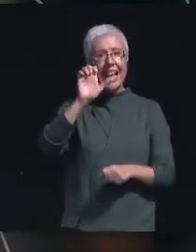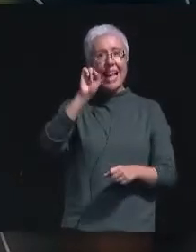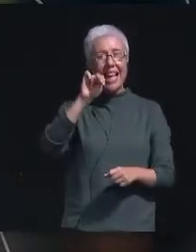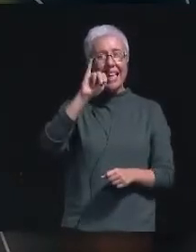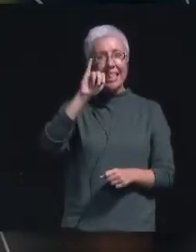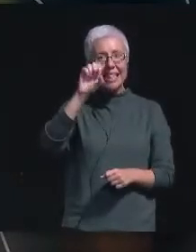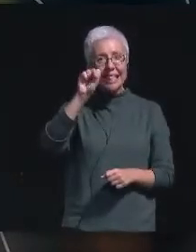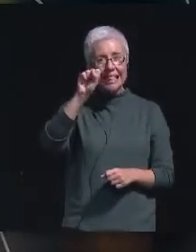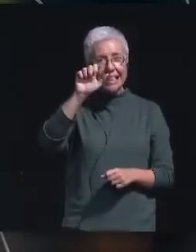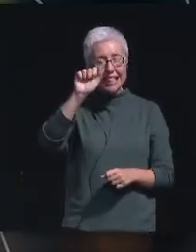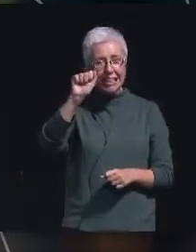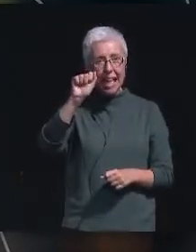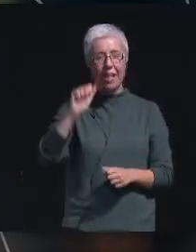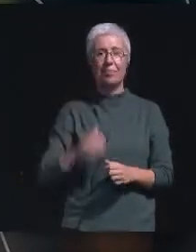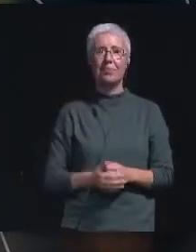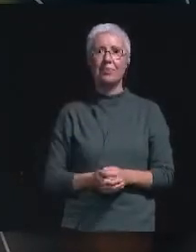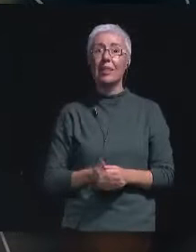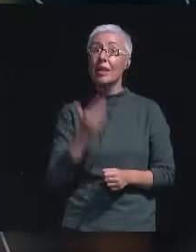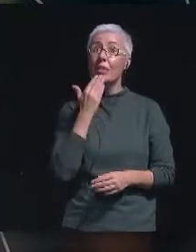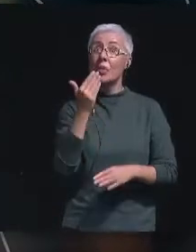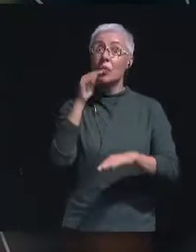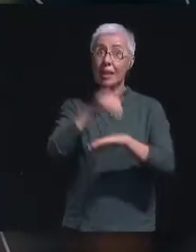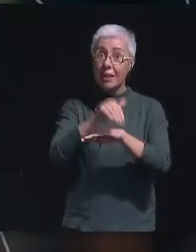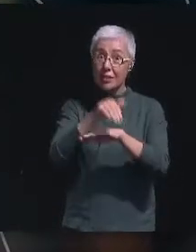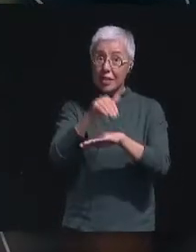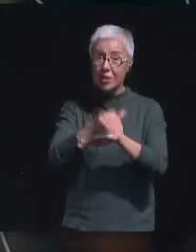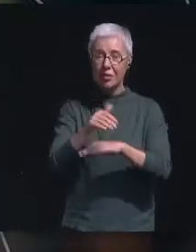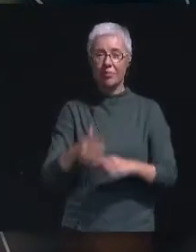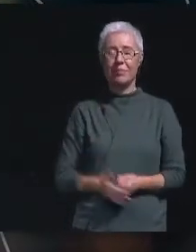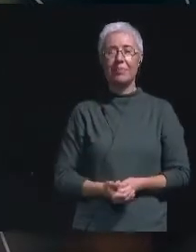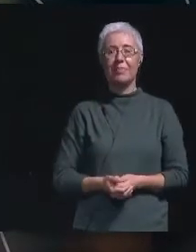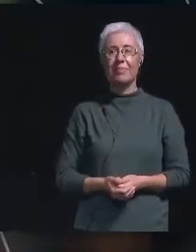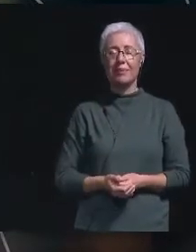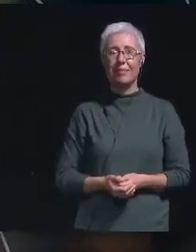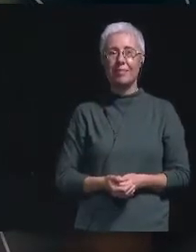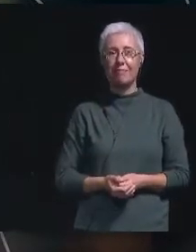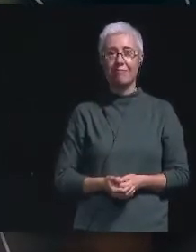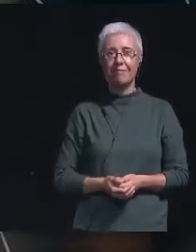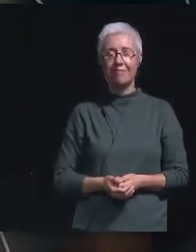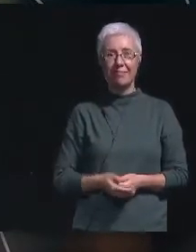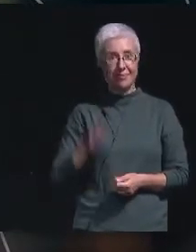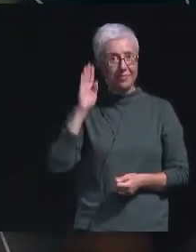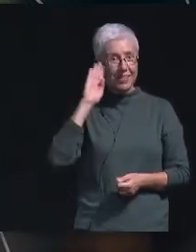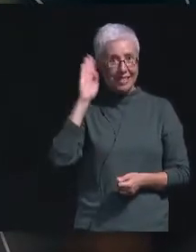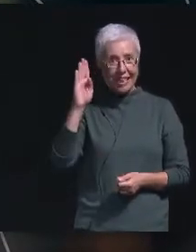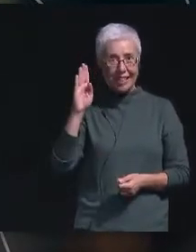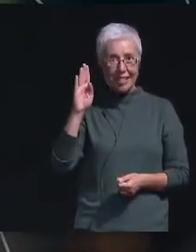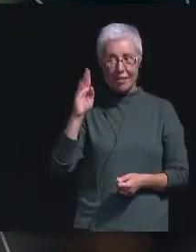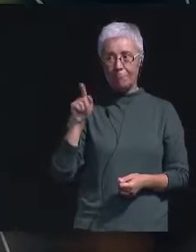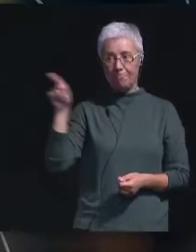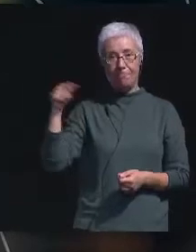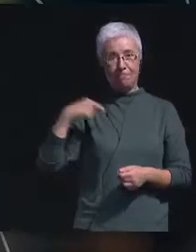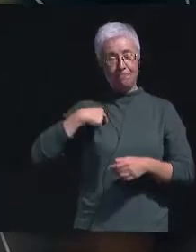José. ¿Qué tal? Muy buenas tardes. ¿Qué tal, José? Hola, bueno, José. Estoy aquí con Maite Fibla, que es una